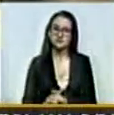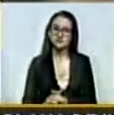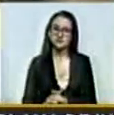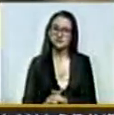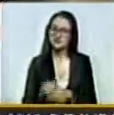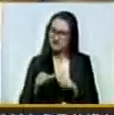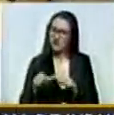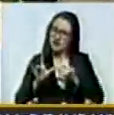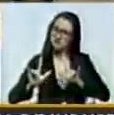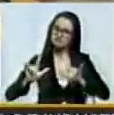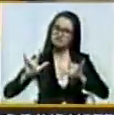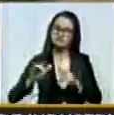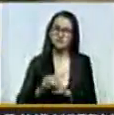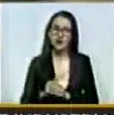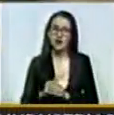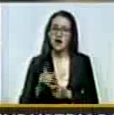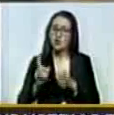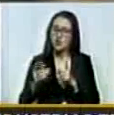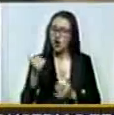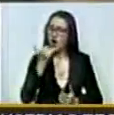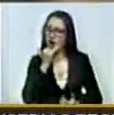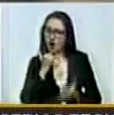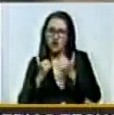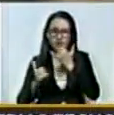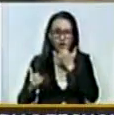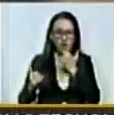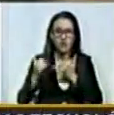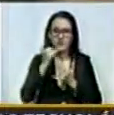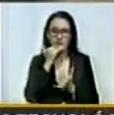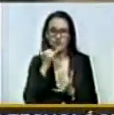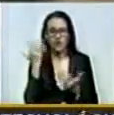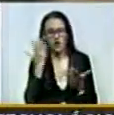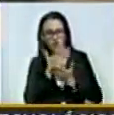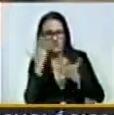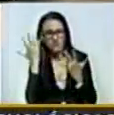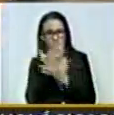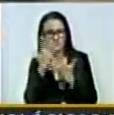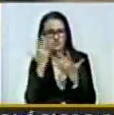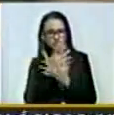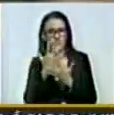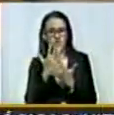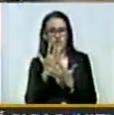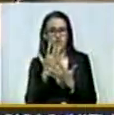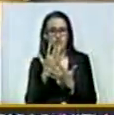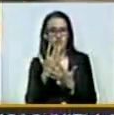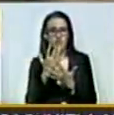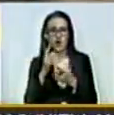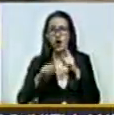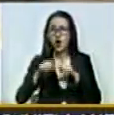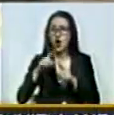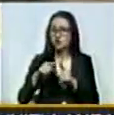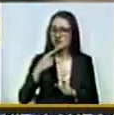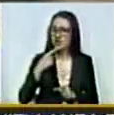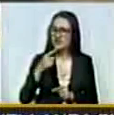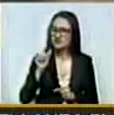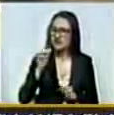Es posible que en medio de la confusión haya cosas que provengan de Venezuela o se digan sobre